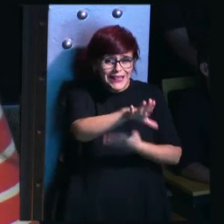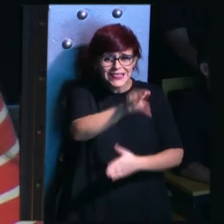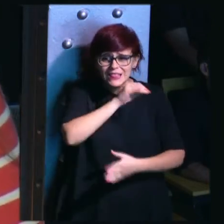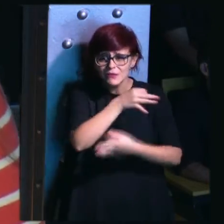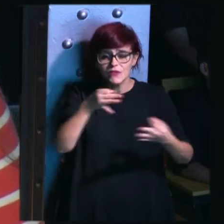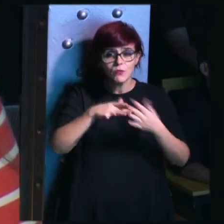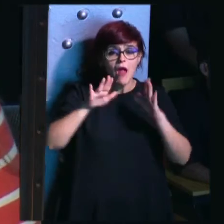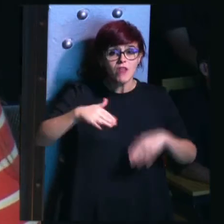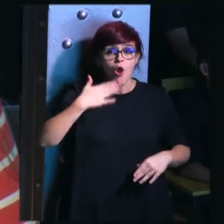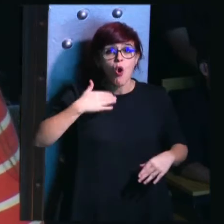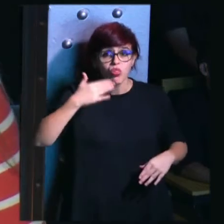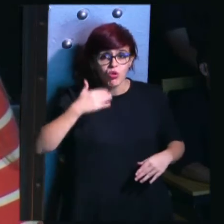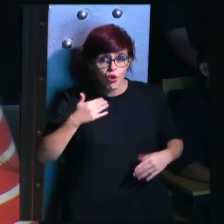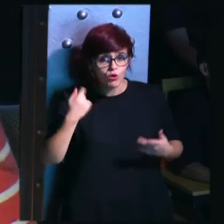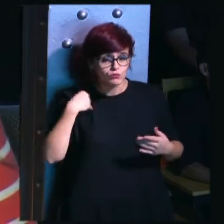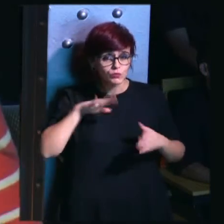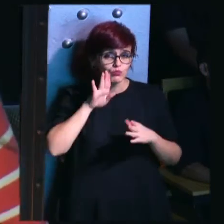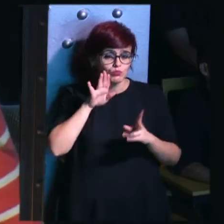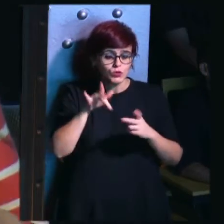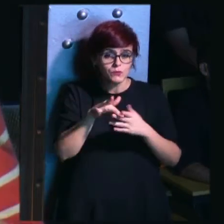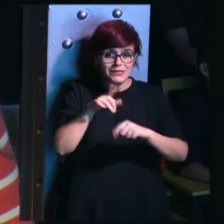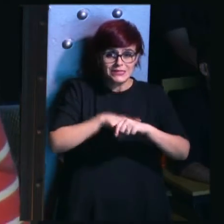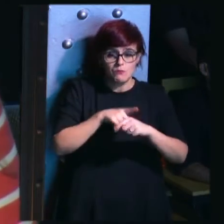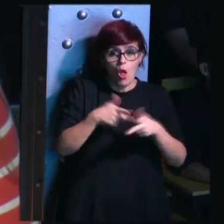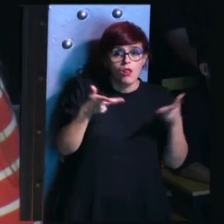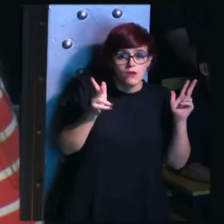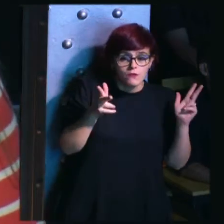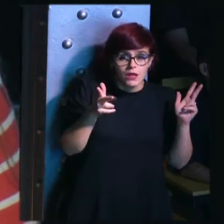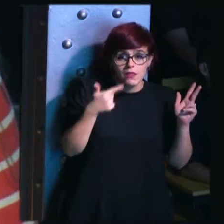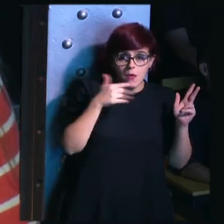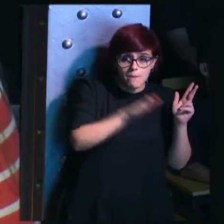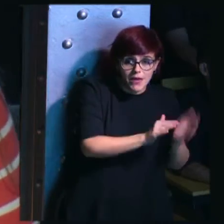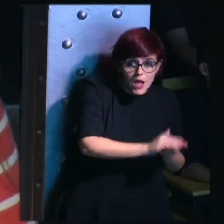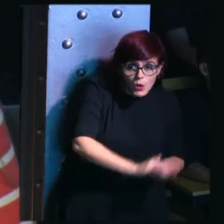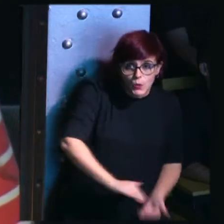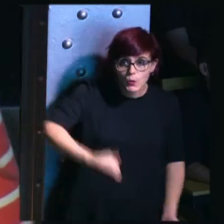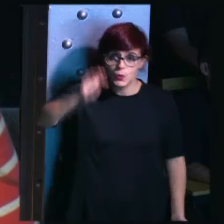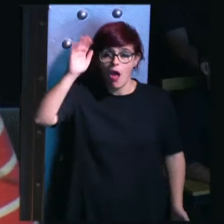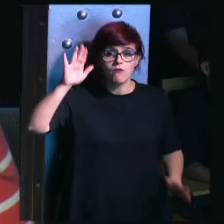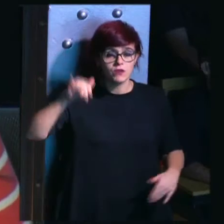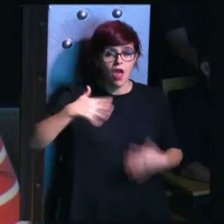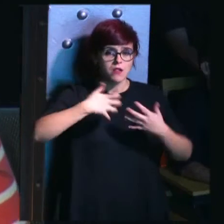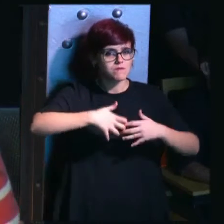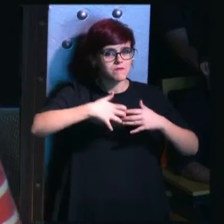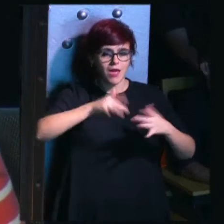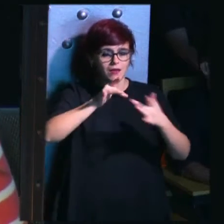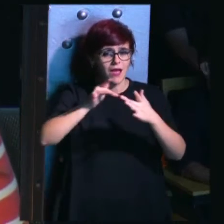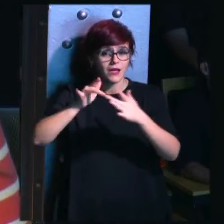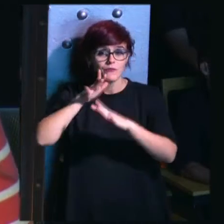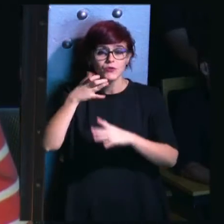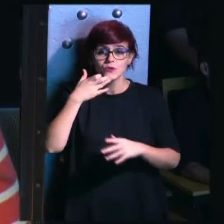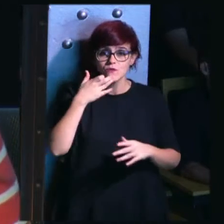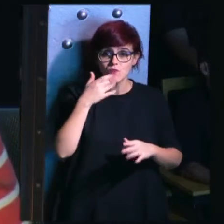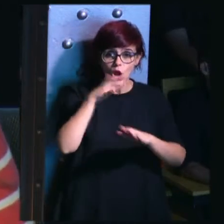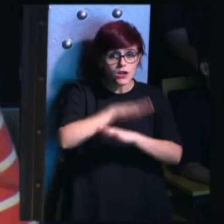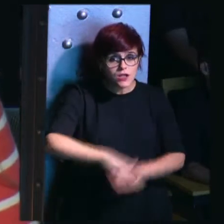hijos, de menos pequeños, también adultos, se basa en eso. Sin embargo, mandamos a los niños a la escuela